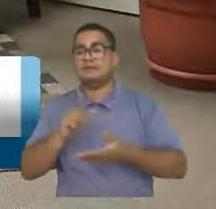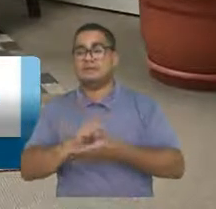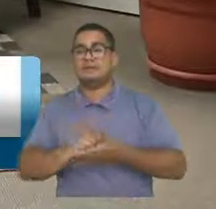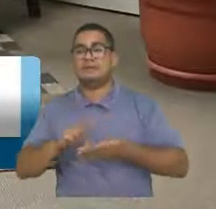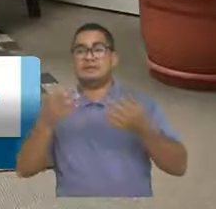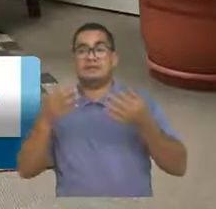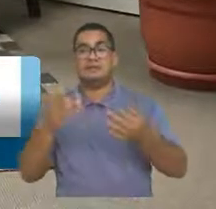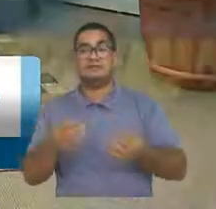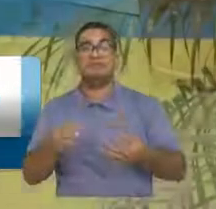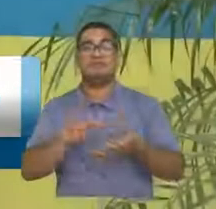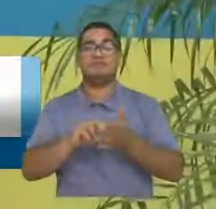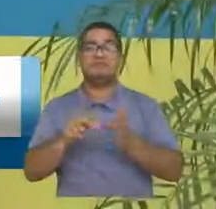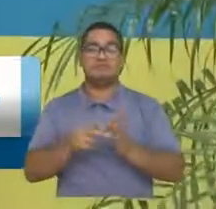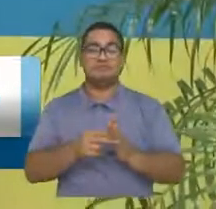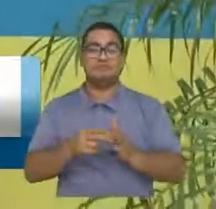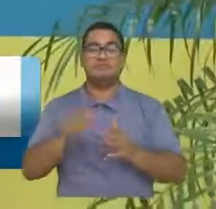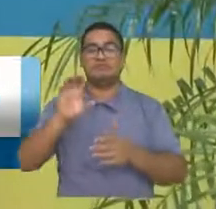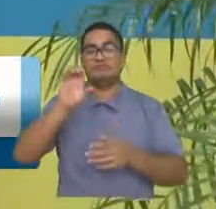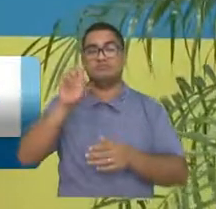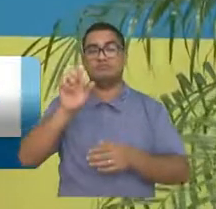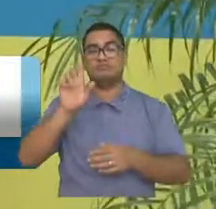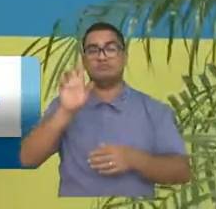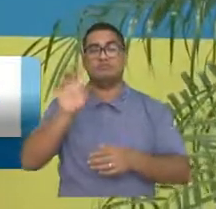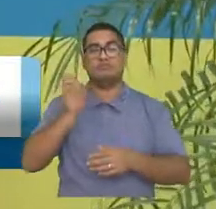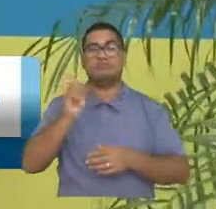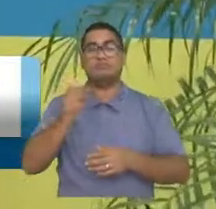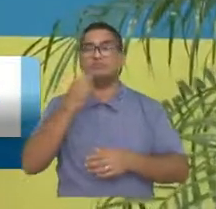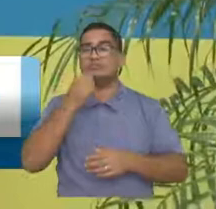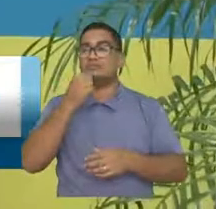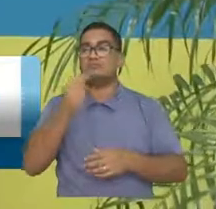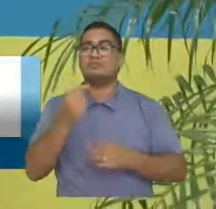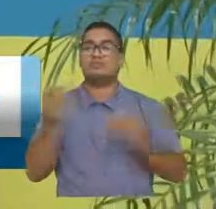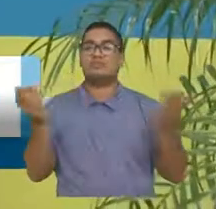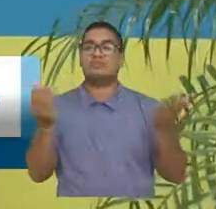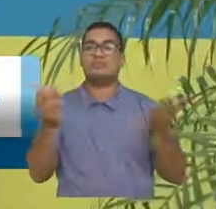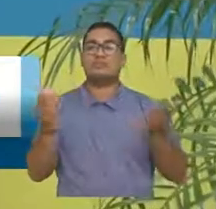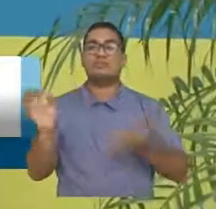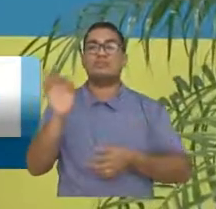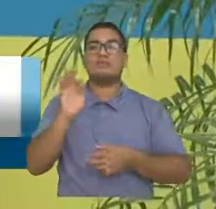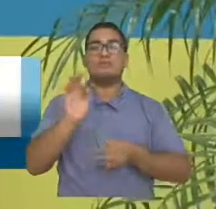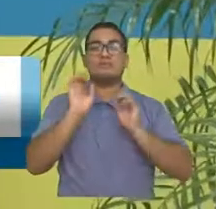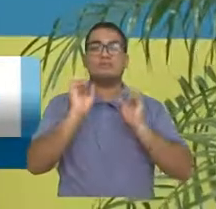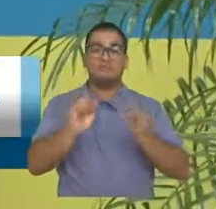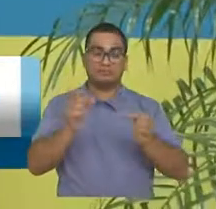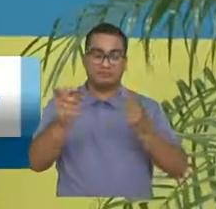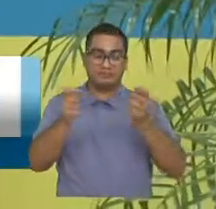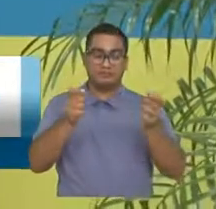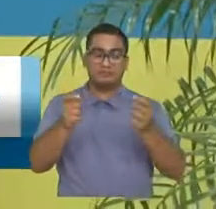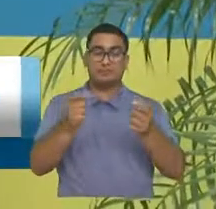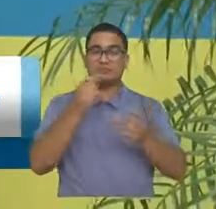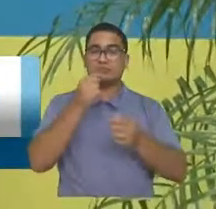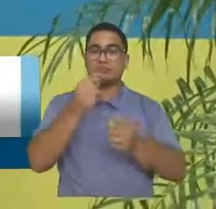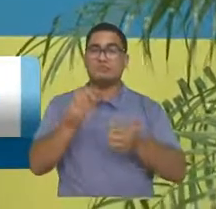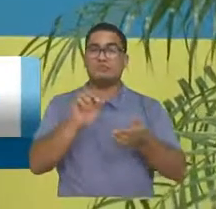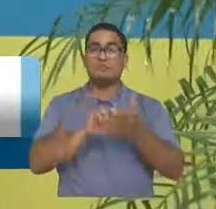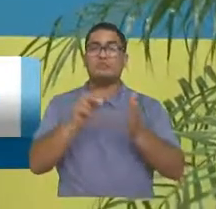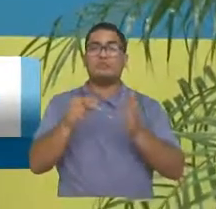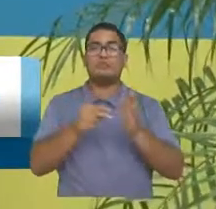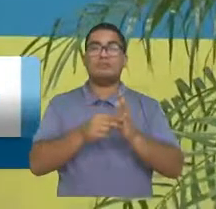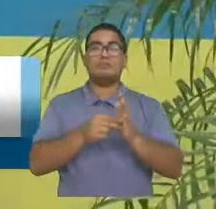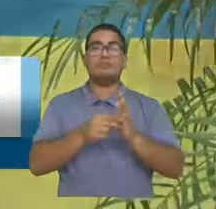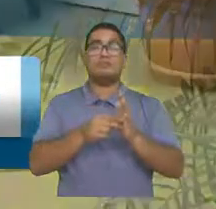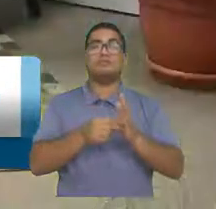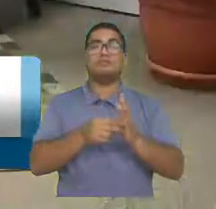eso estresa al niño también. Y la única forma que hace él para poderlo manejar es la forma en que se comporta